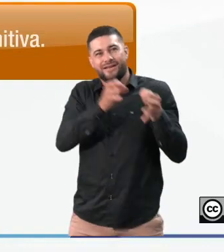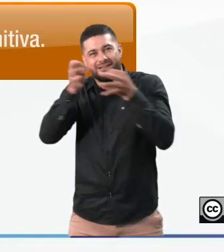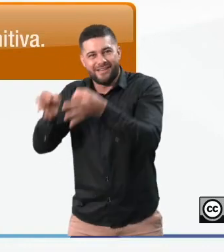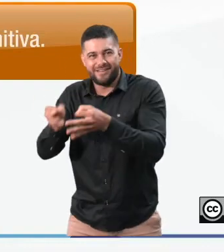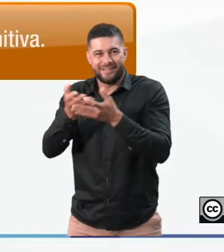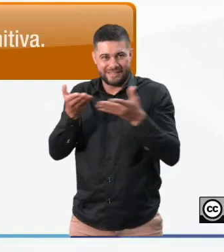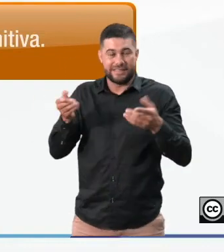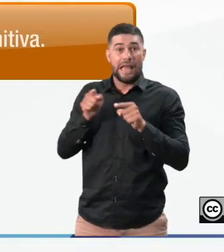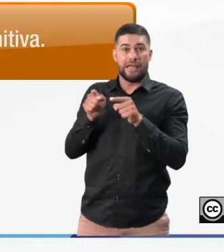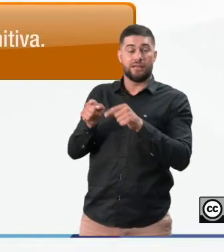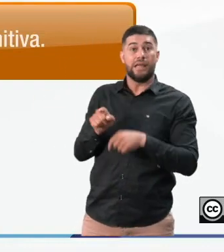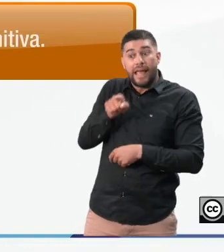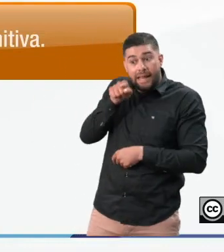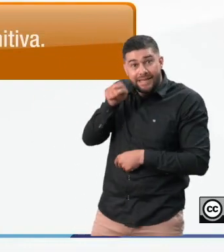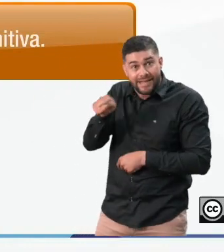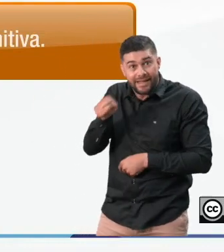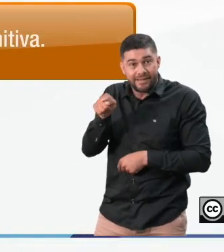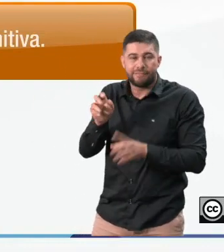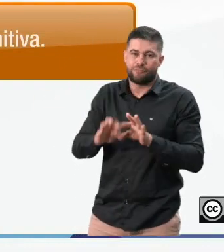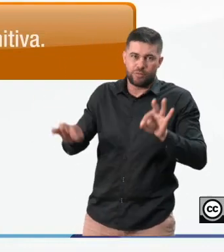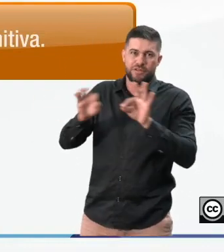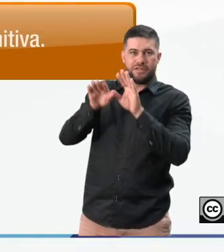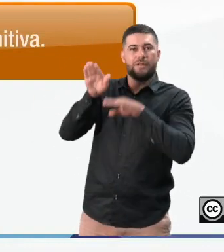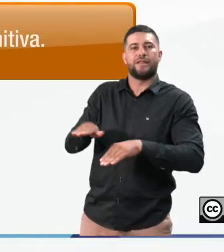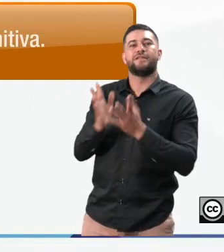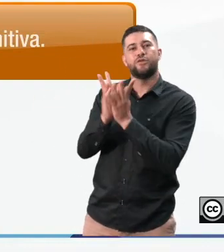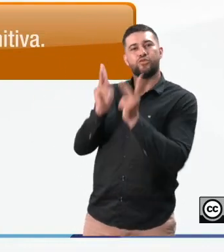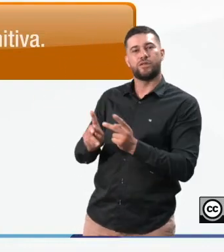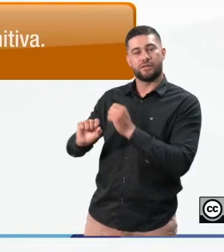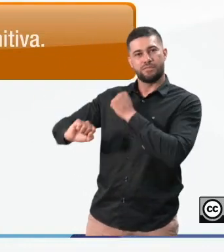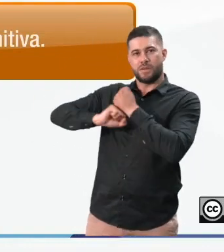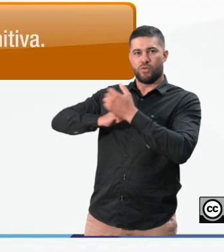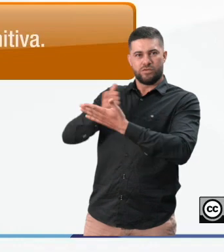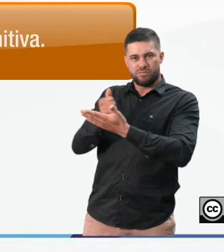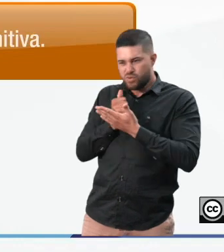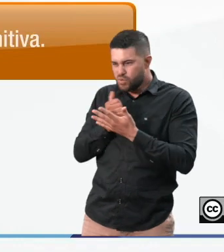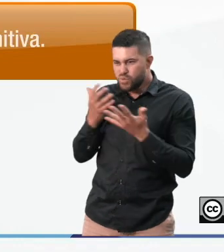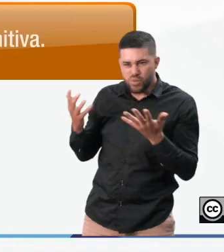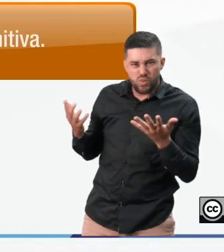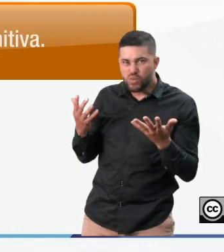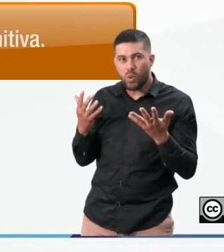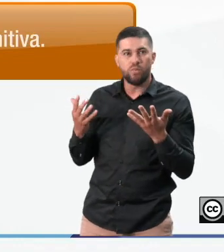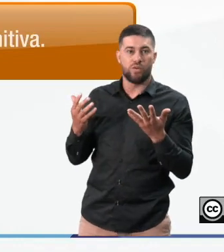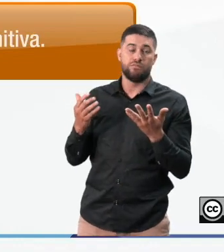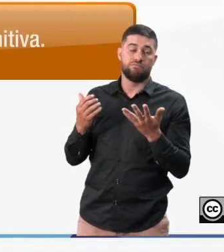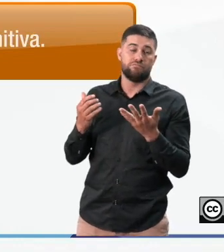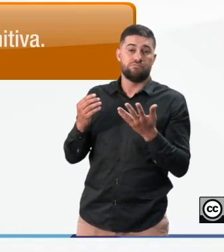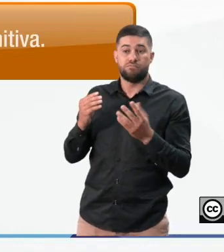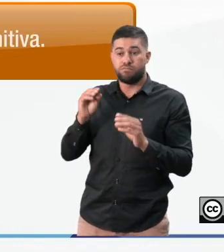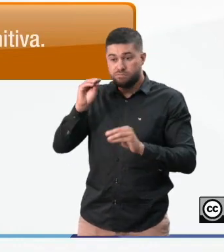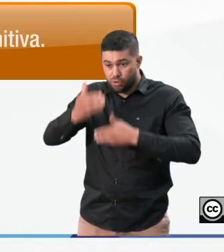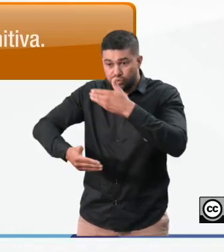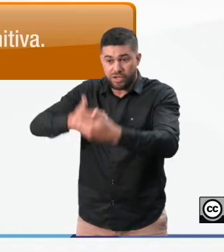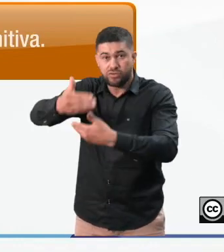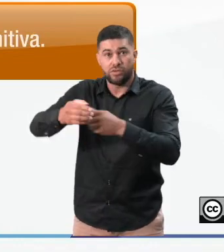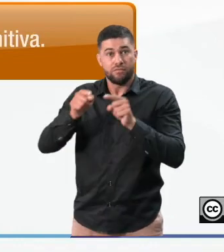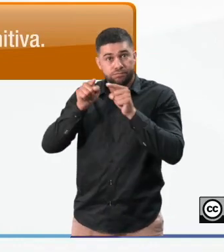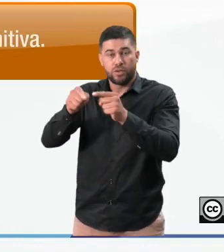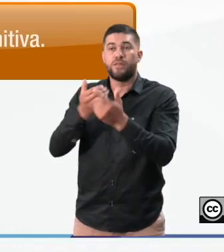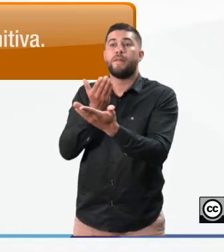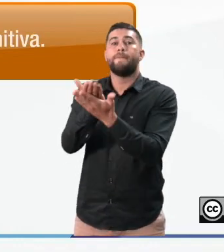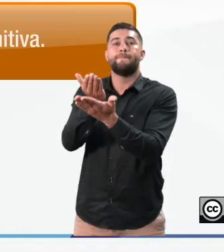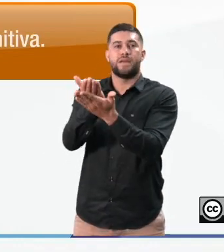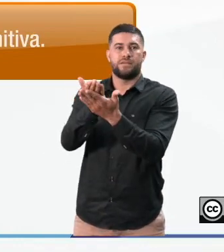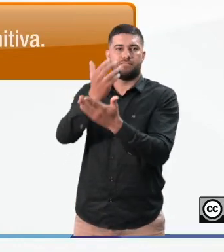el componente práctico será como mínimo el 30% de la nota definitiva. Y esto ustedes lo deben de